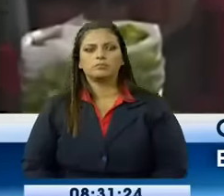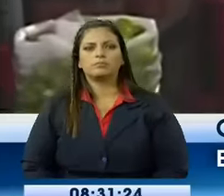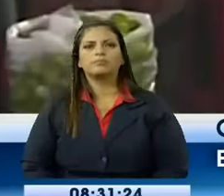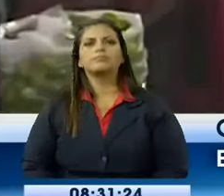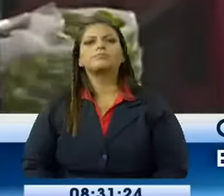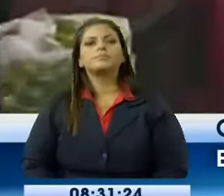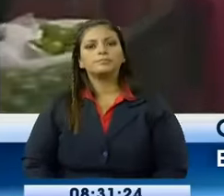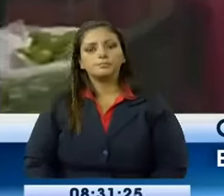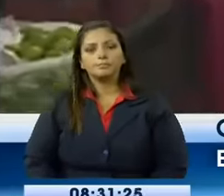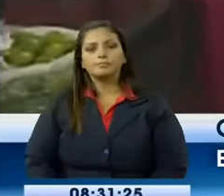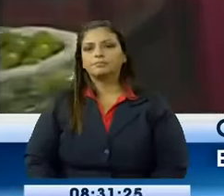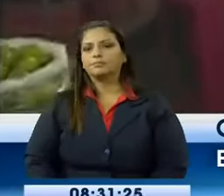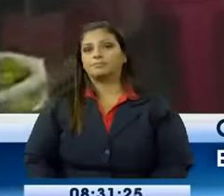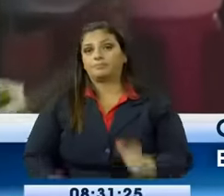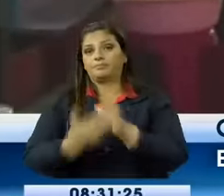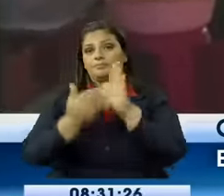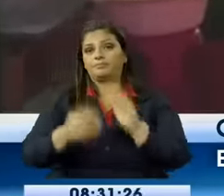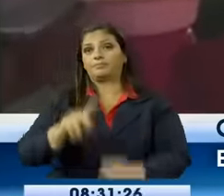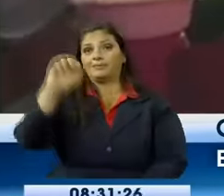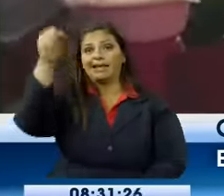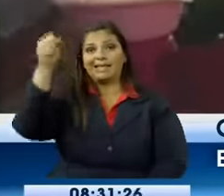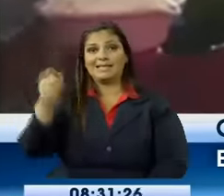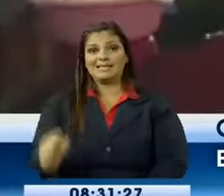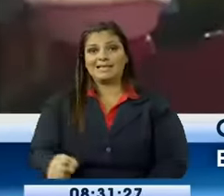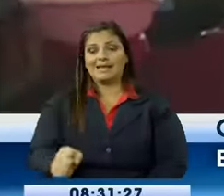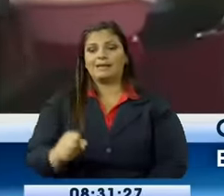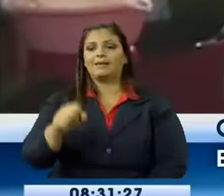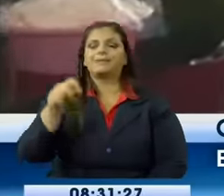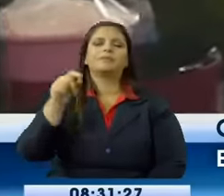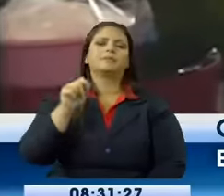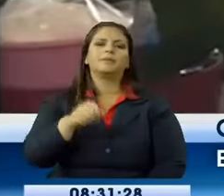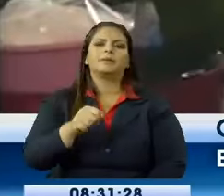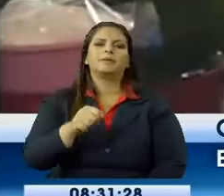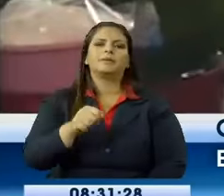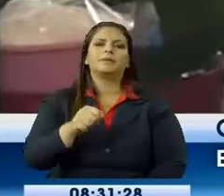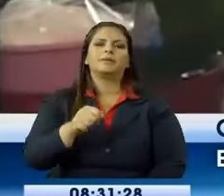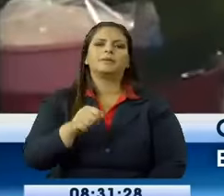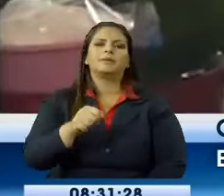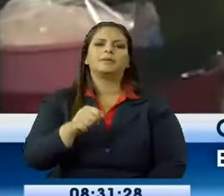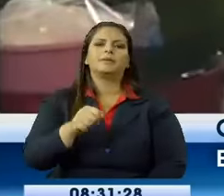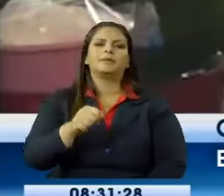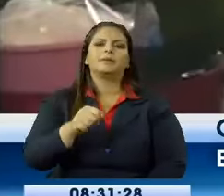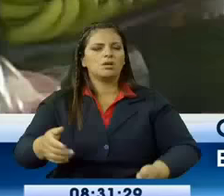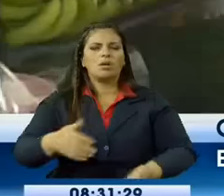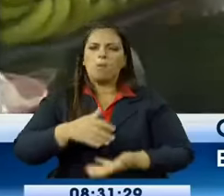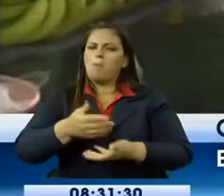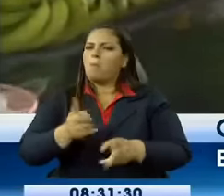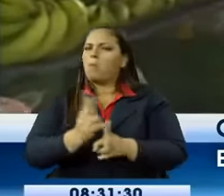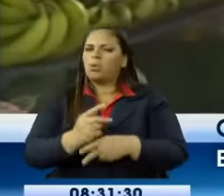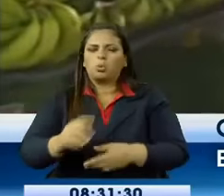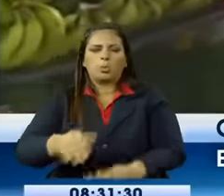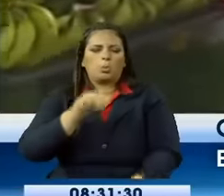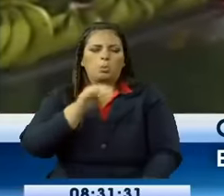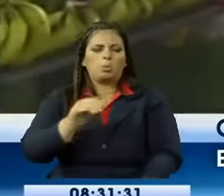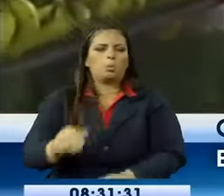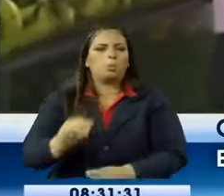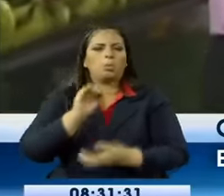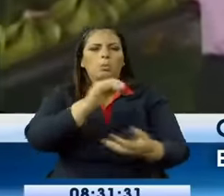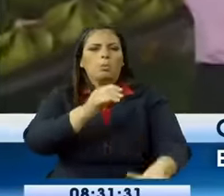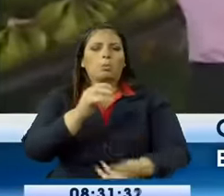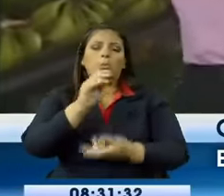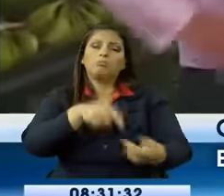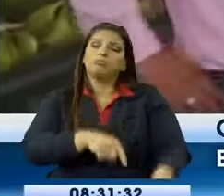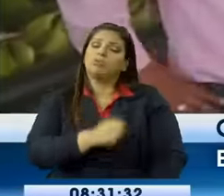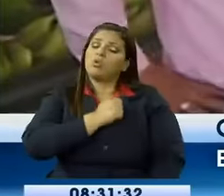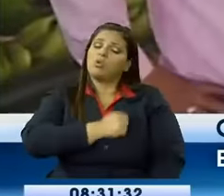en los camiones grandes y dicen, está a esto, entonces tienen que comprarlo. Eso muchas veces es la opinión ciudadana. Nosotros, les